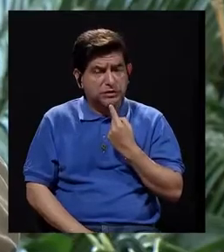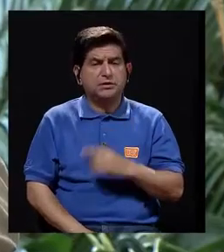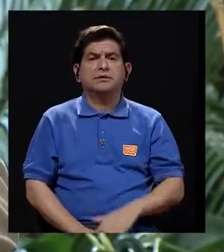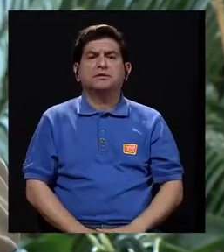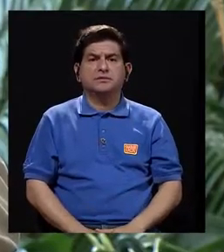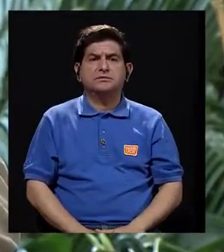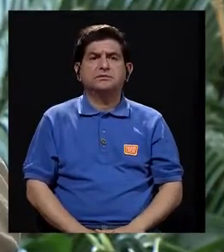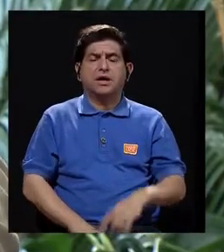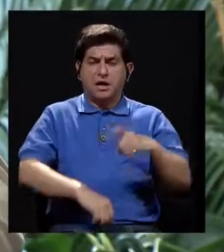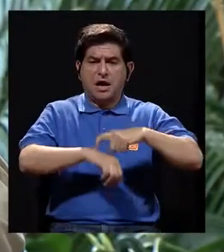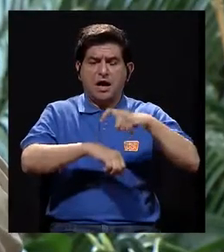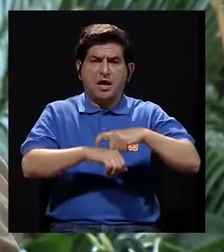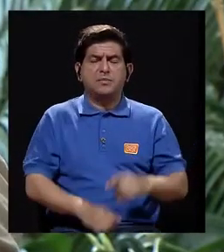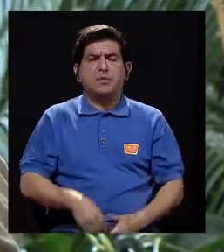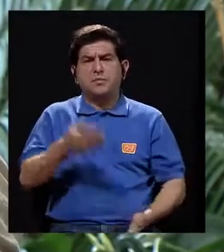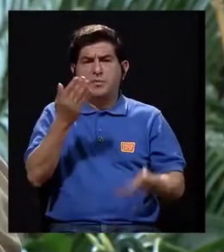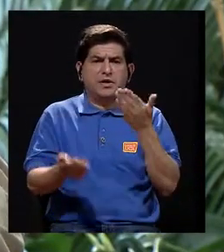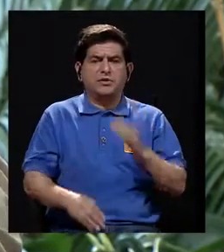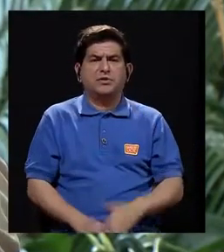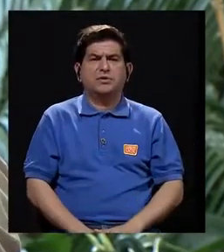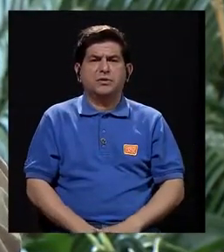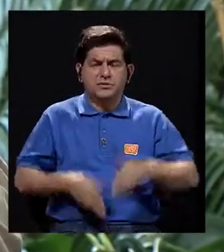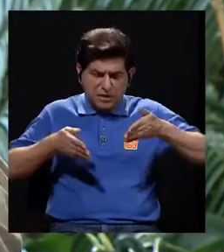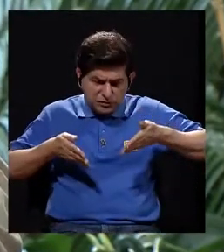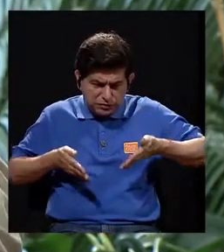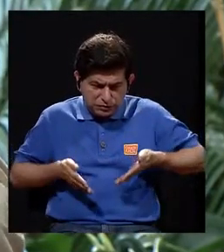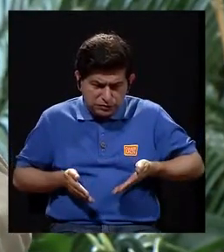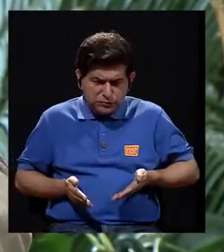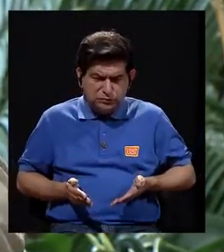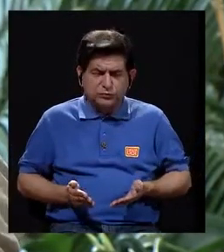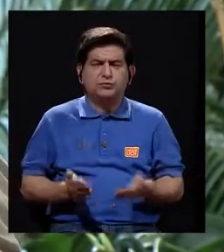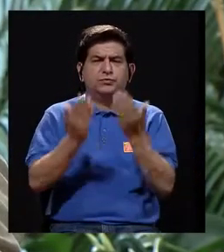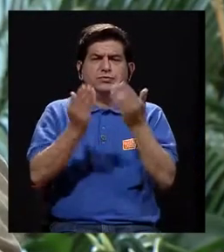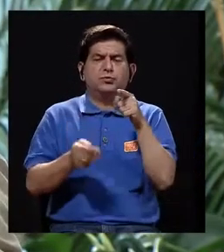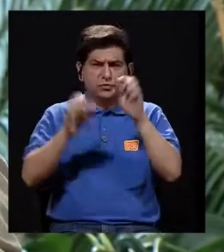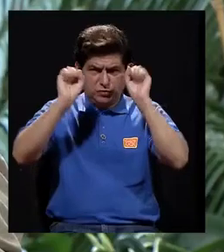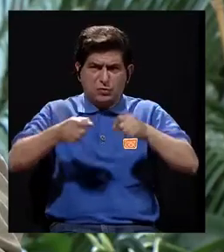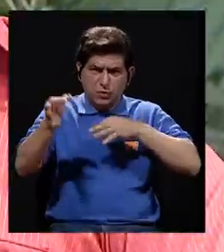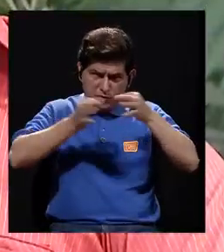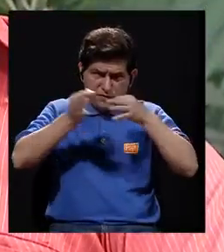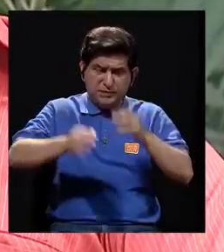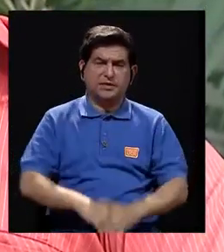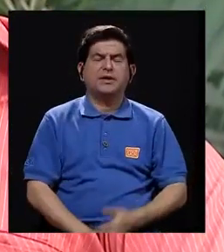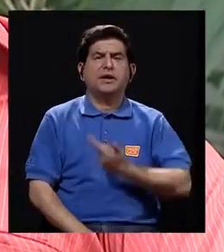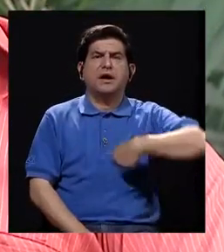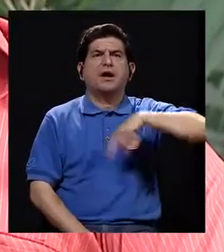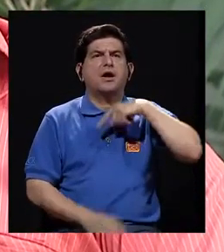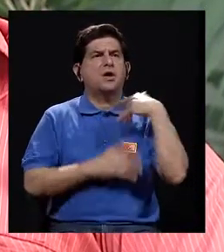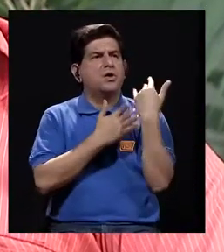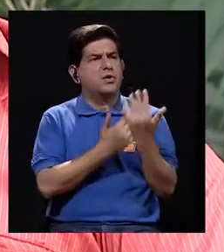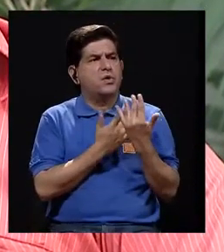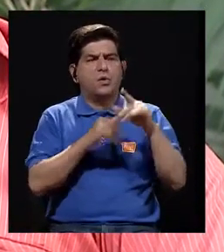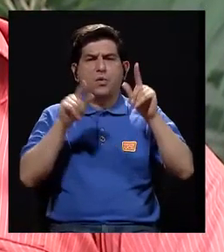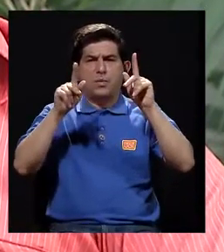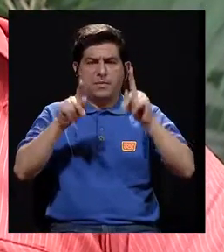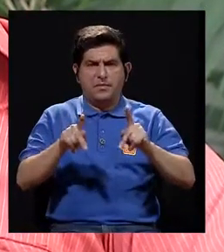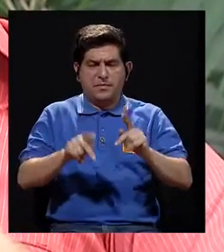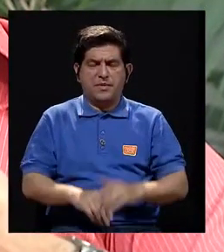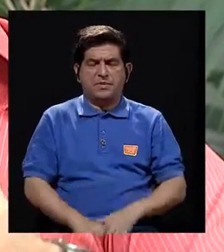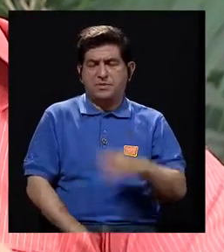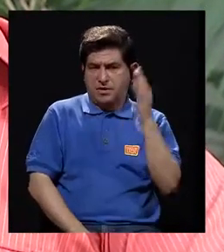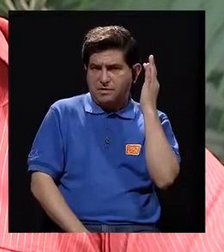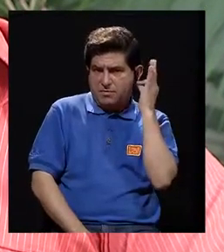¿verdad?, a la hora de dar a luz y durante todo este periodo. No sé si usted pudiera, claro, conversarnos. Nosotros esperaríamos, digamos, que una